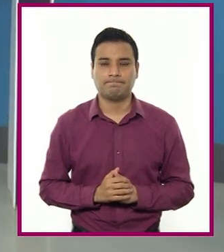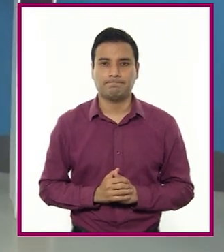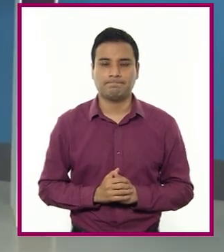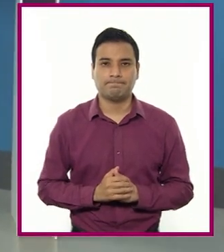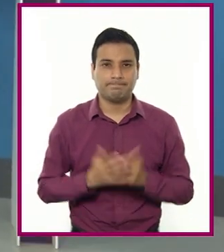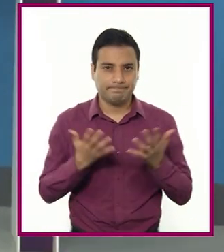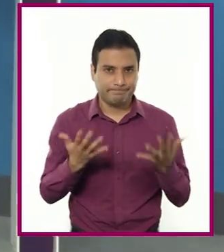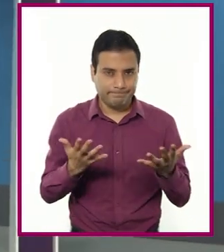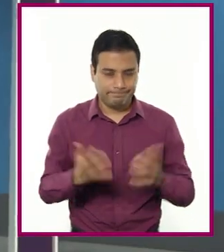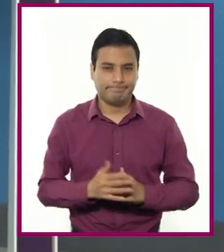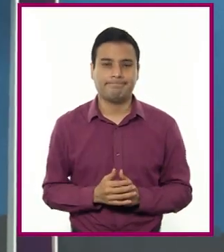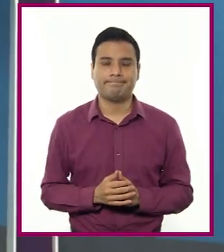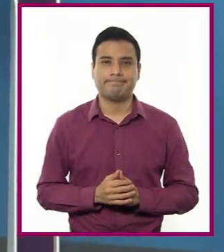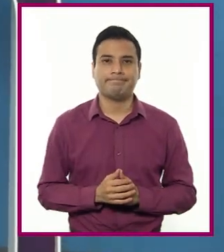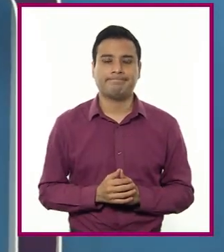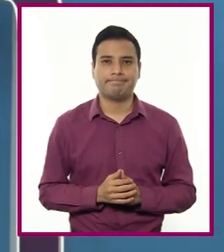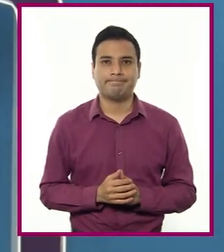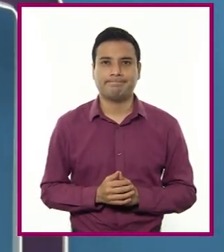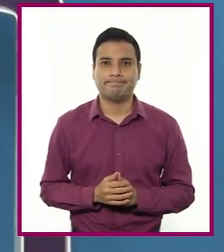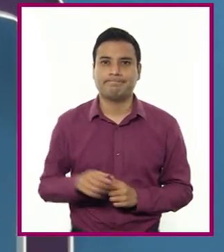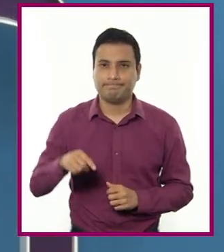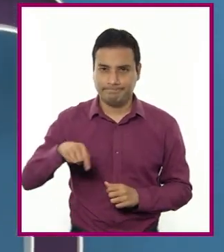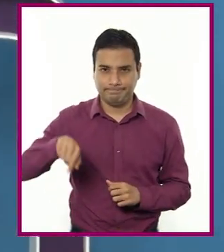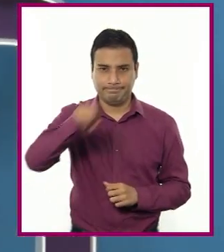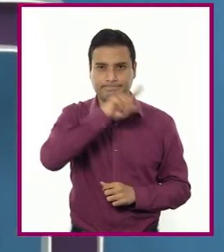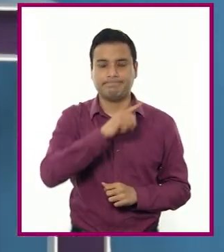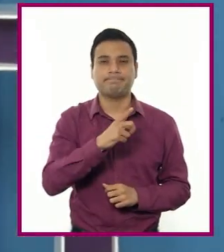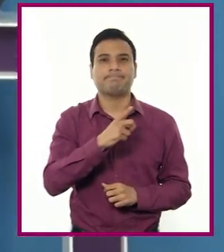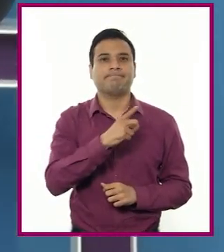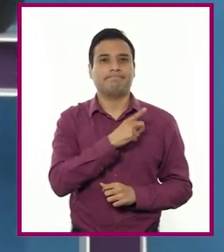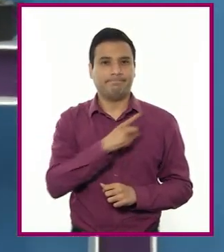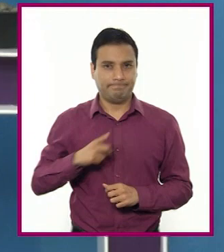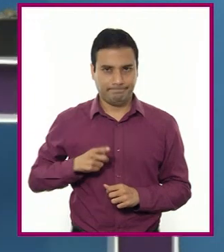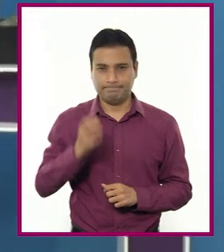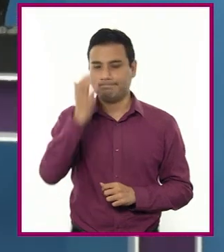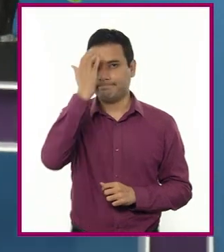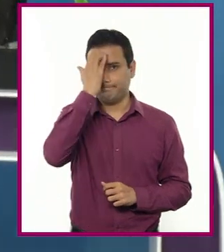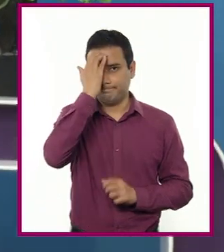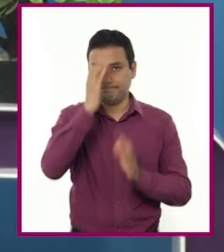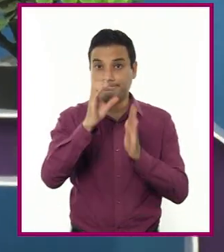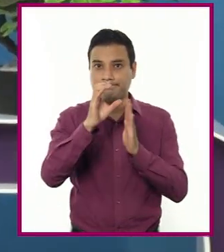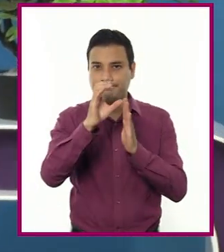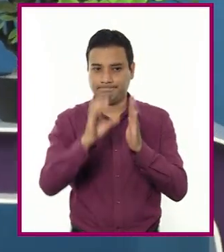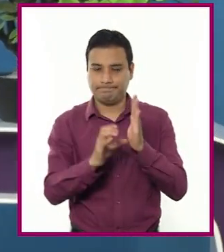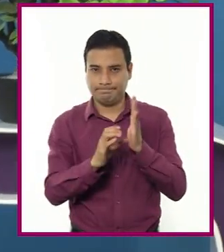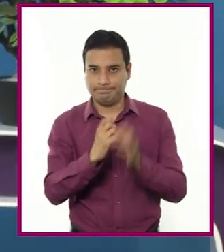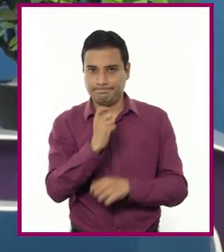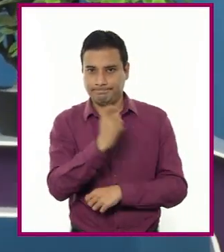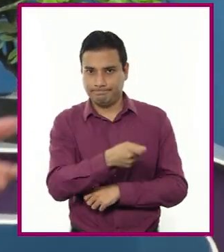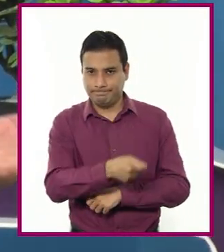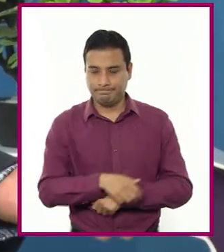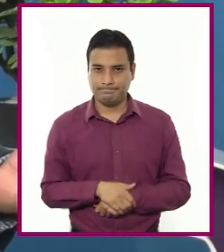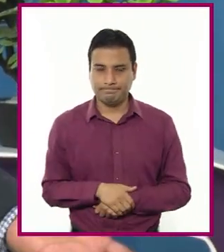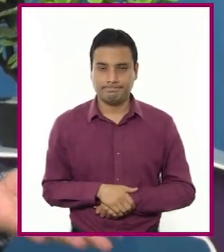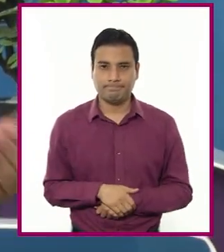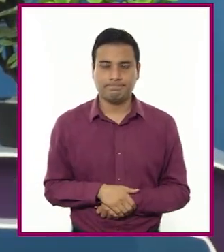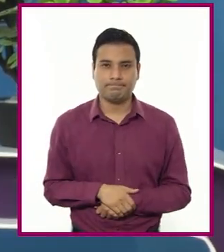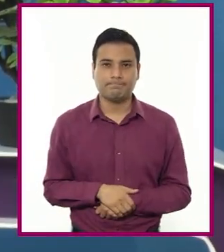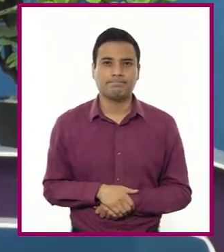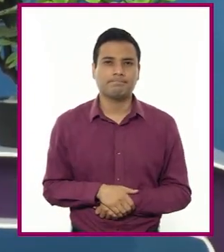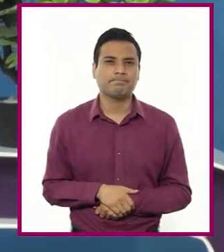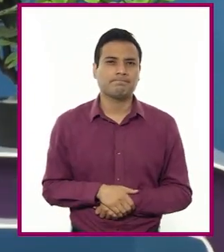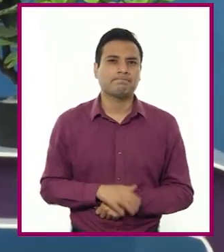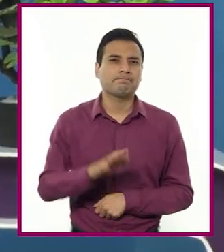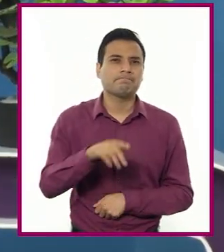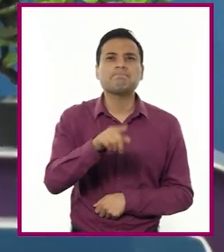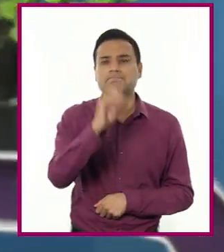Resulta de gran relevancia que conozcamos nuestra Carta Magna. Al respecto, ¿qué nos puede decir,